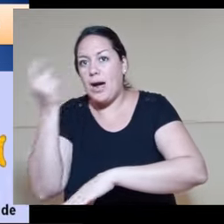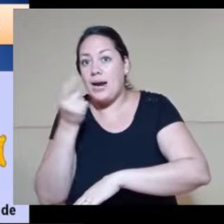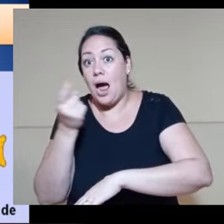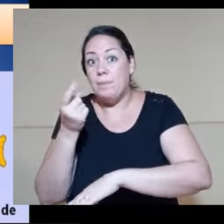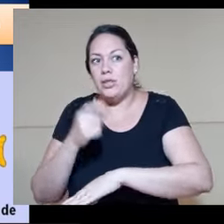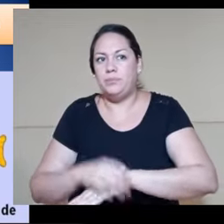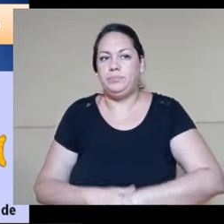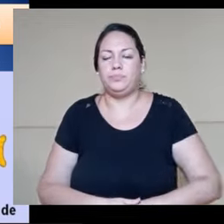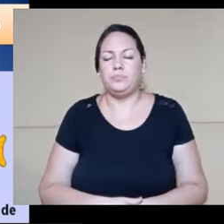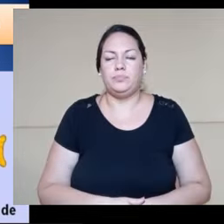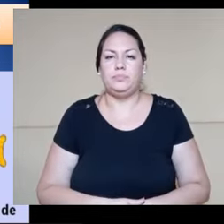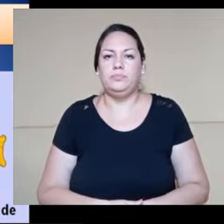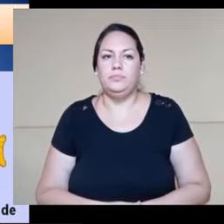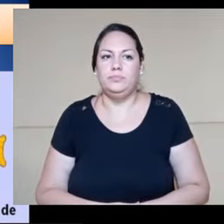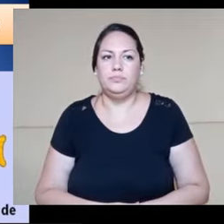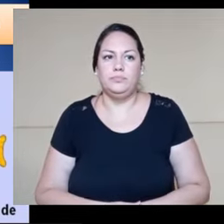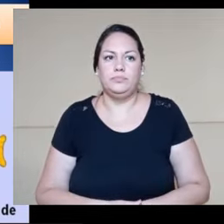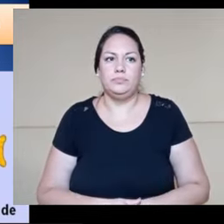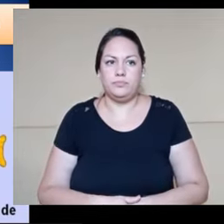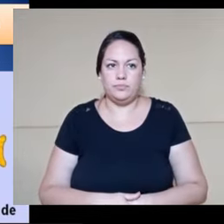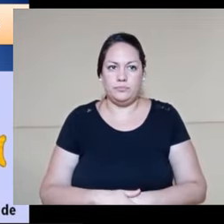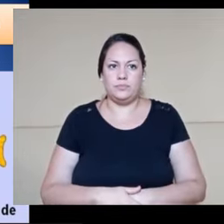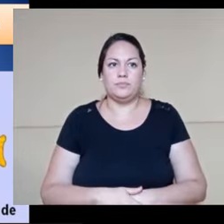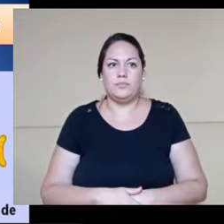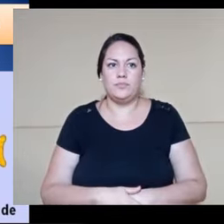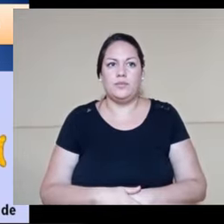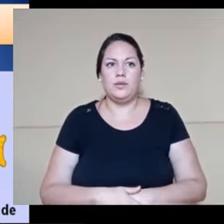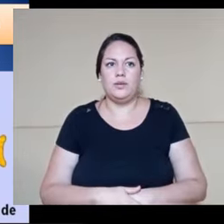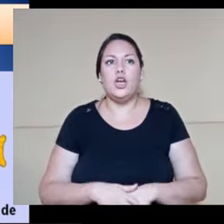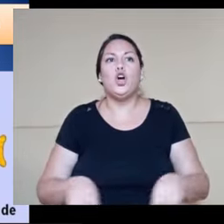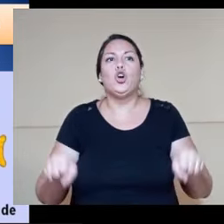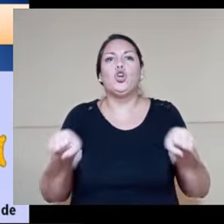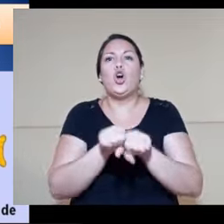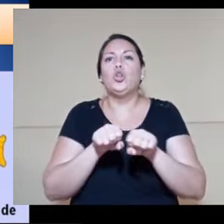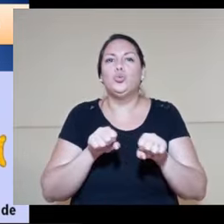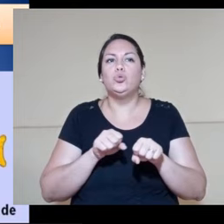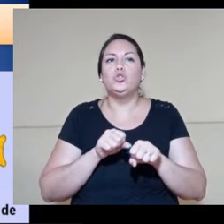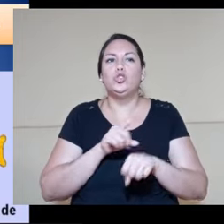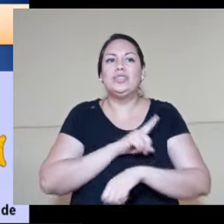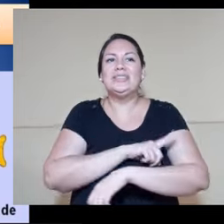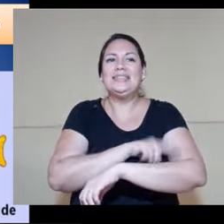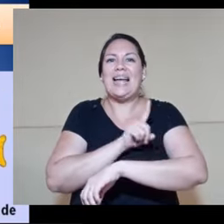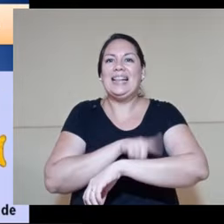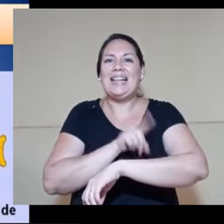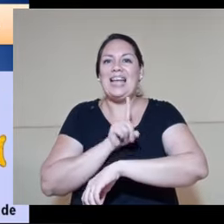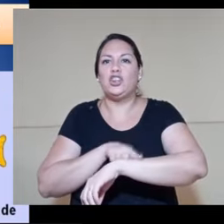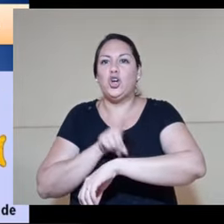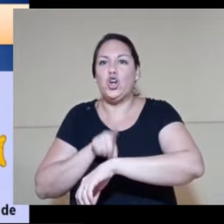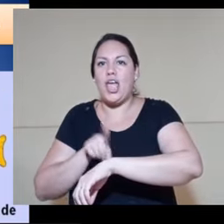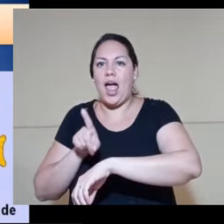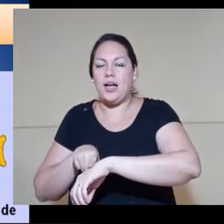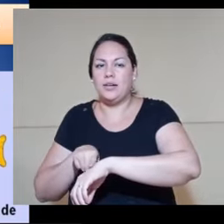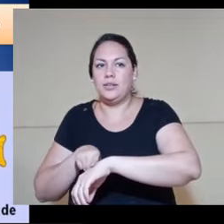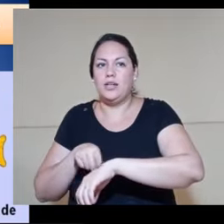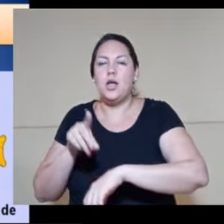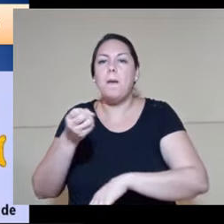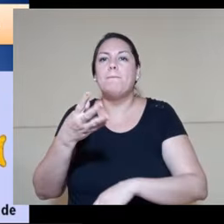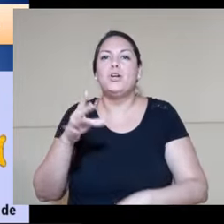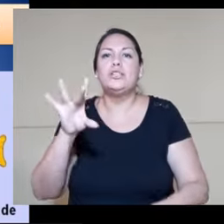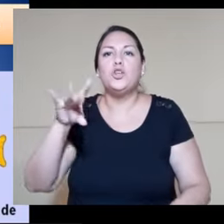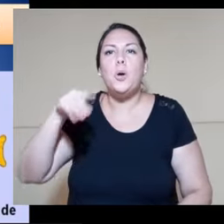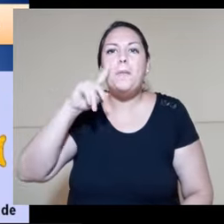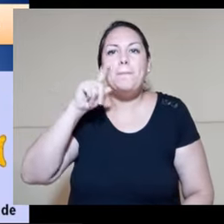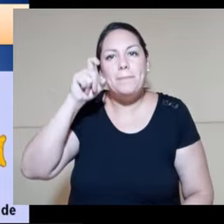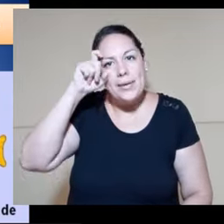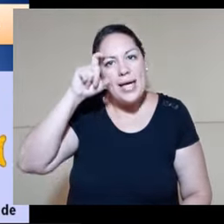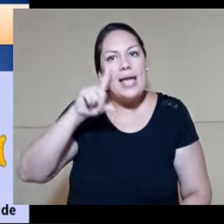lenta que una conducción saltatoria. La conducción saltatoria da más velocidad al impulso y a la conducción del impulso. Por